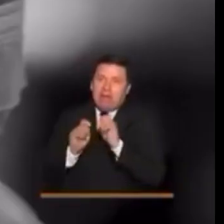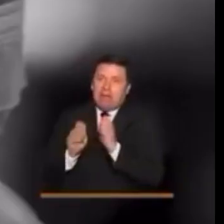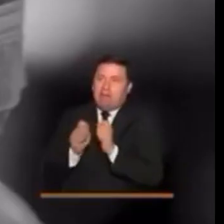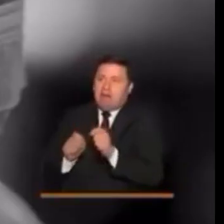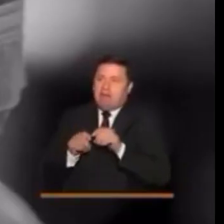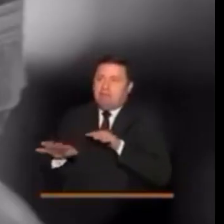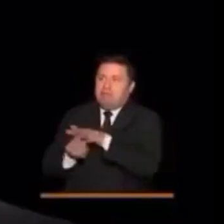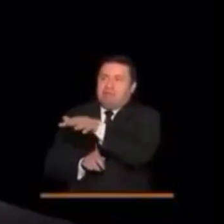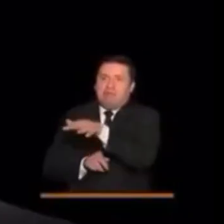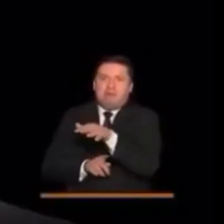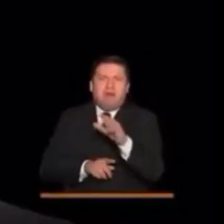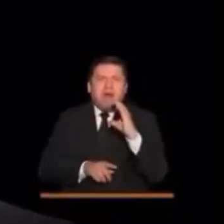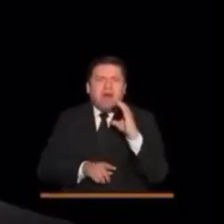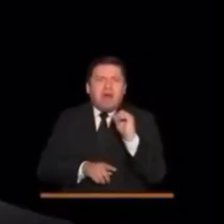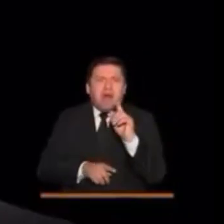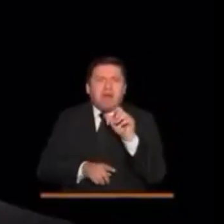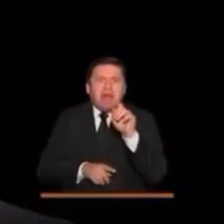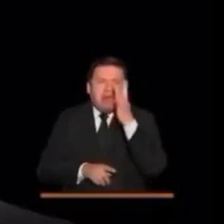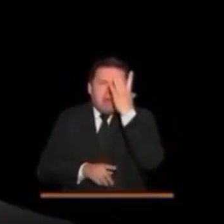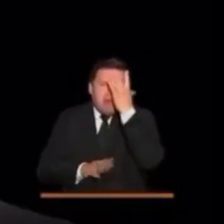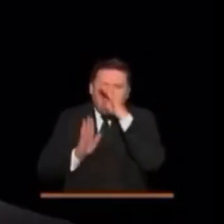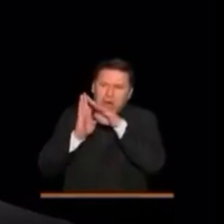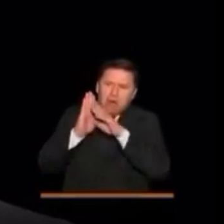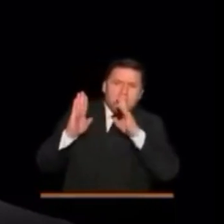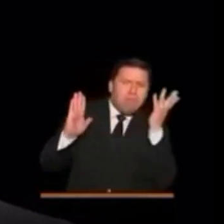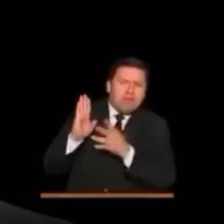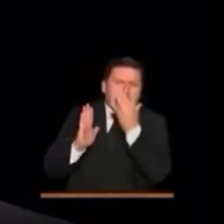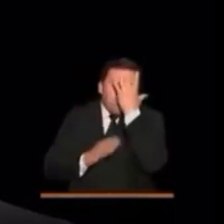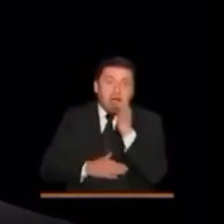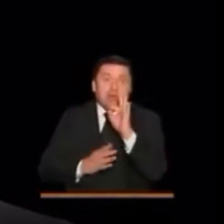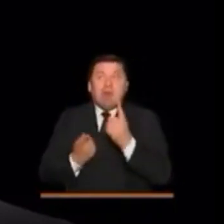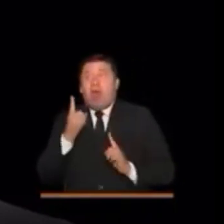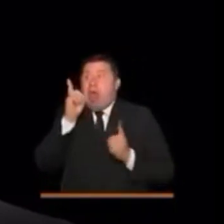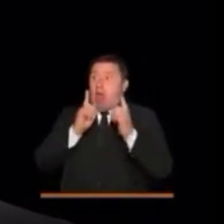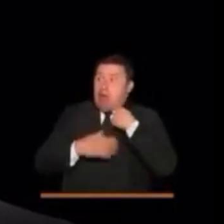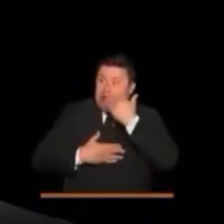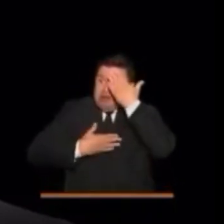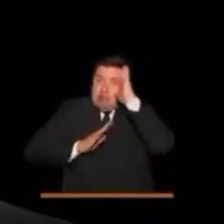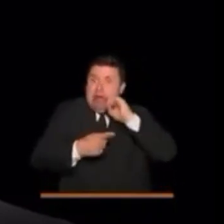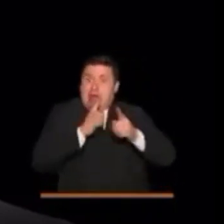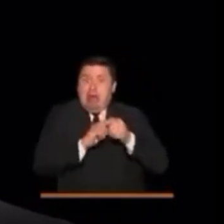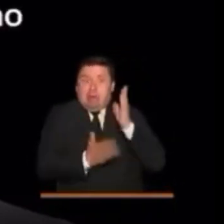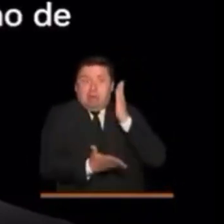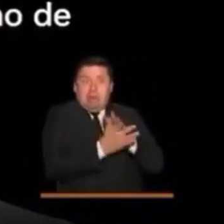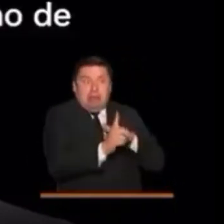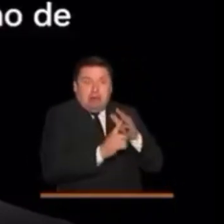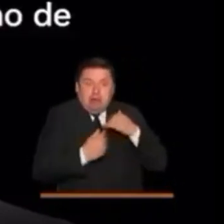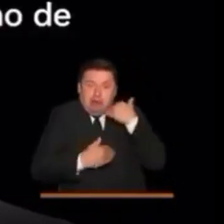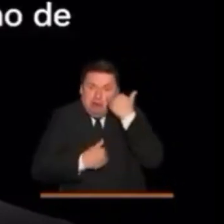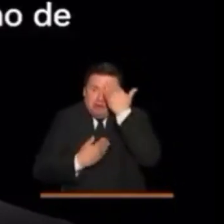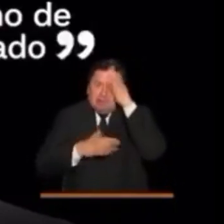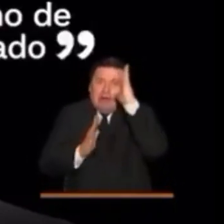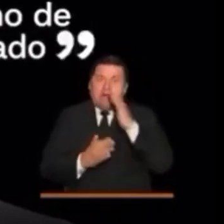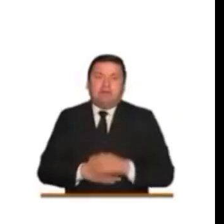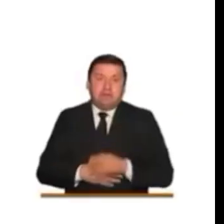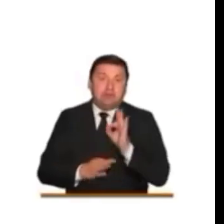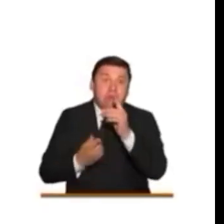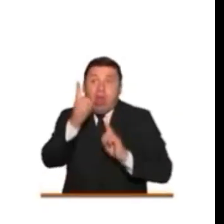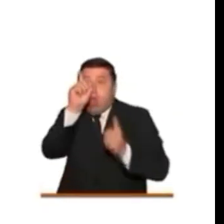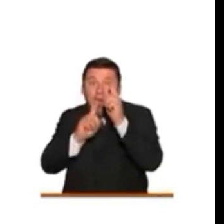sus hijos camilo porque en cumplirse los protocolos de bioseguridad su excusa lo que iba a saber que algunos de mis amigos estaban protegiendo